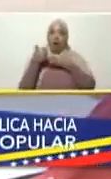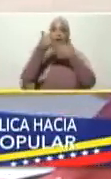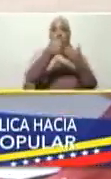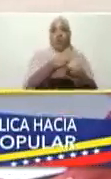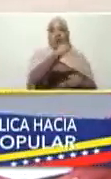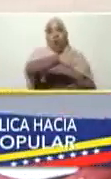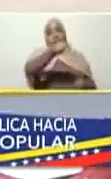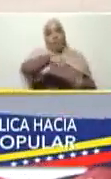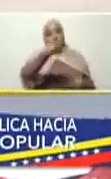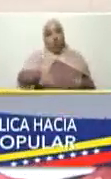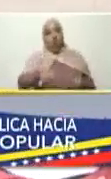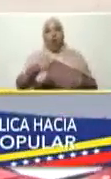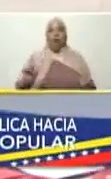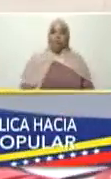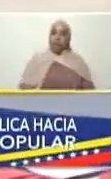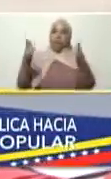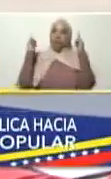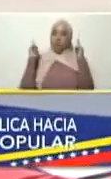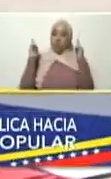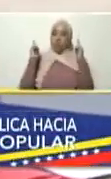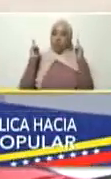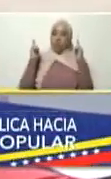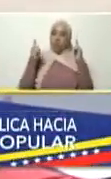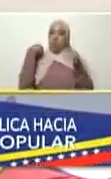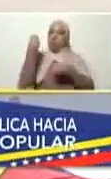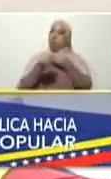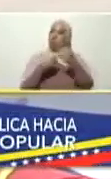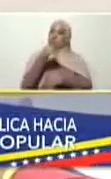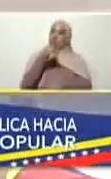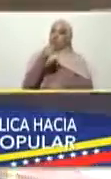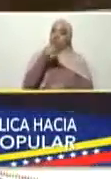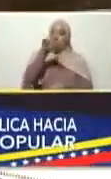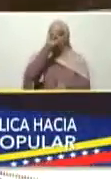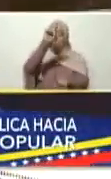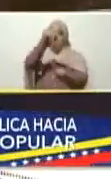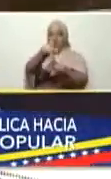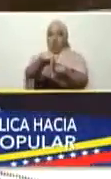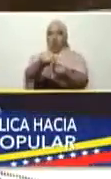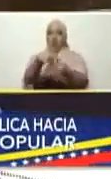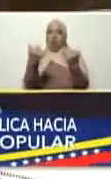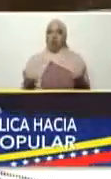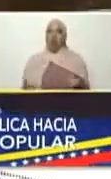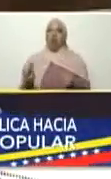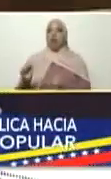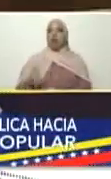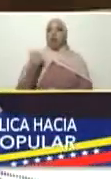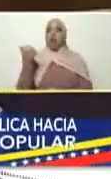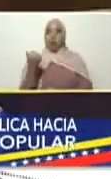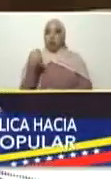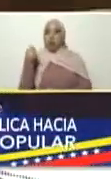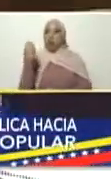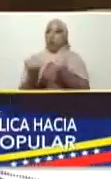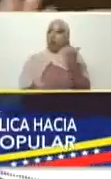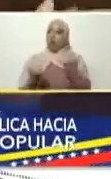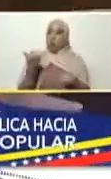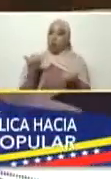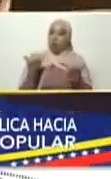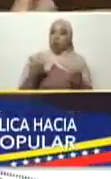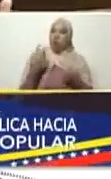plataformas que permiten, y con preguntas orientadoras que van a garantizar justamente